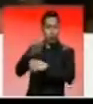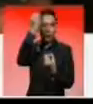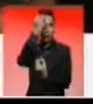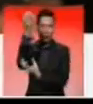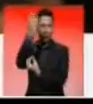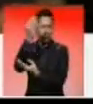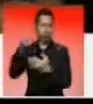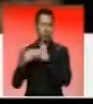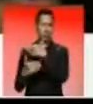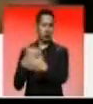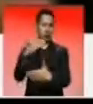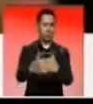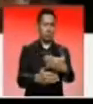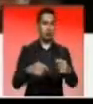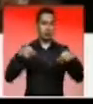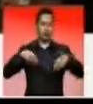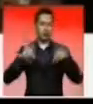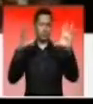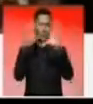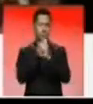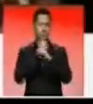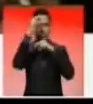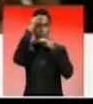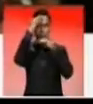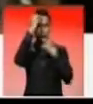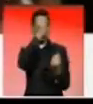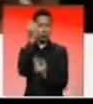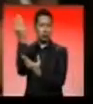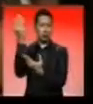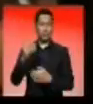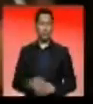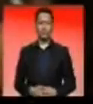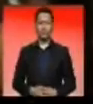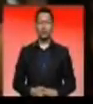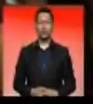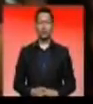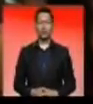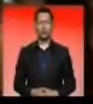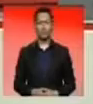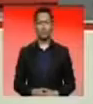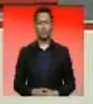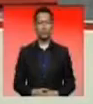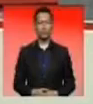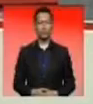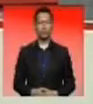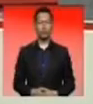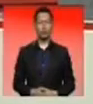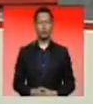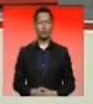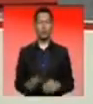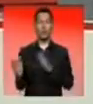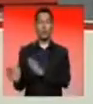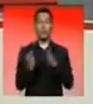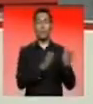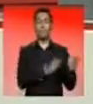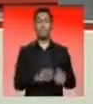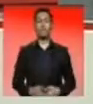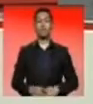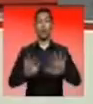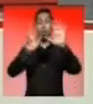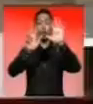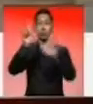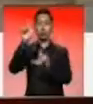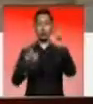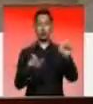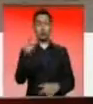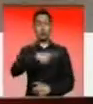mantendremos informados en nuestras próximas emisiones. Estén atentos. Por otro lado, 8 personas se